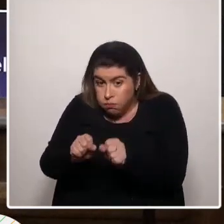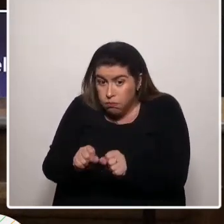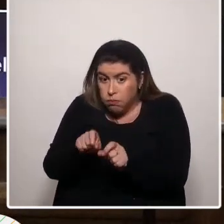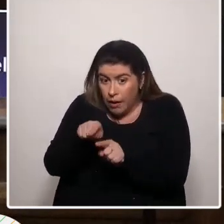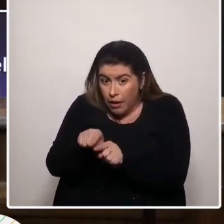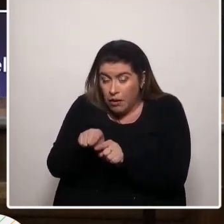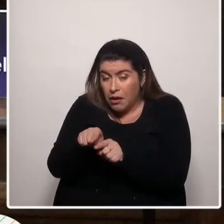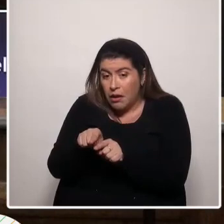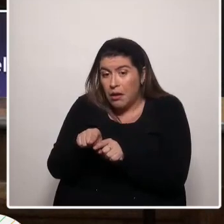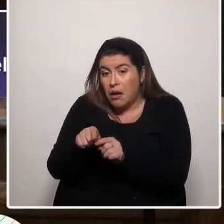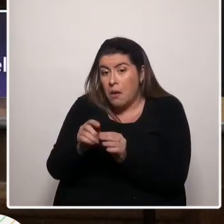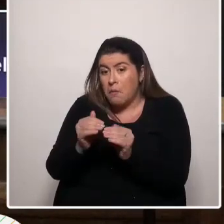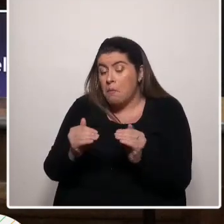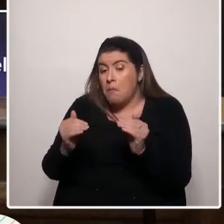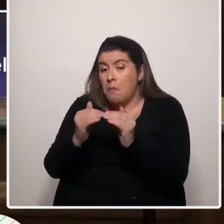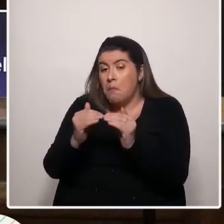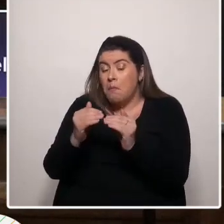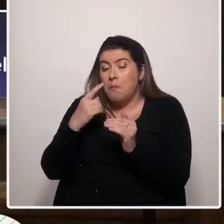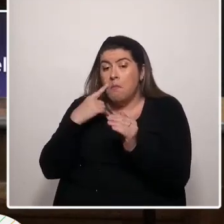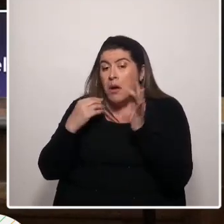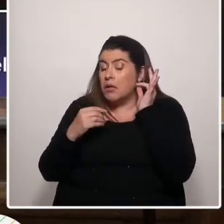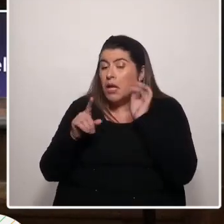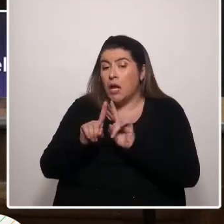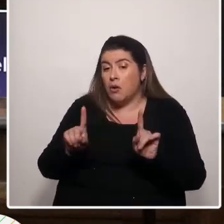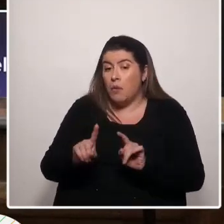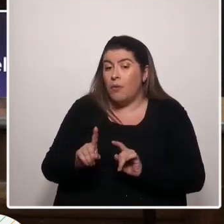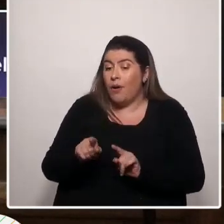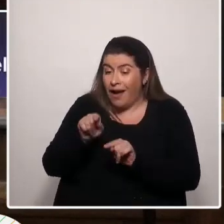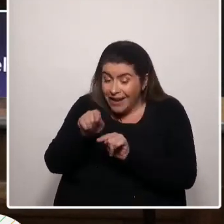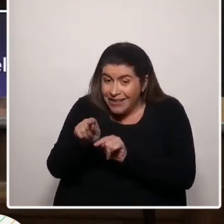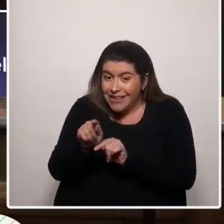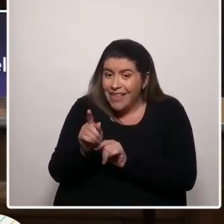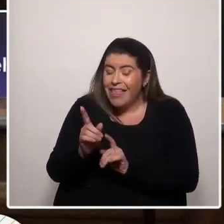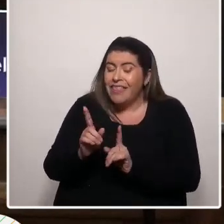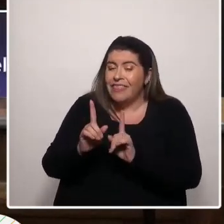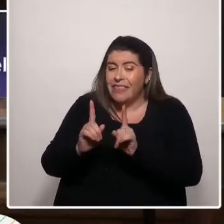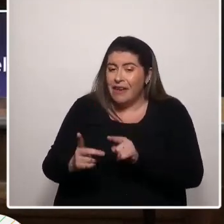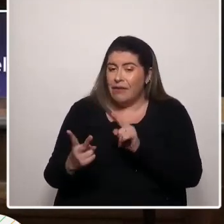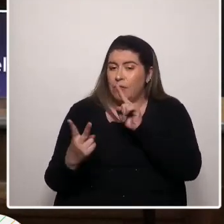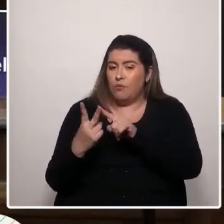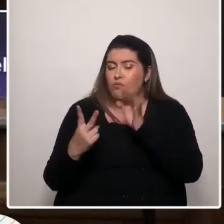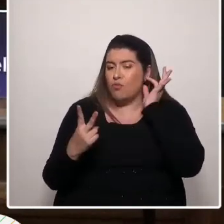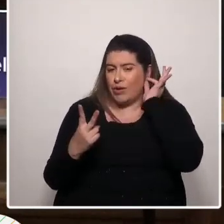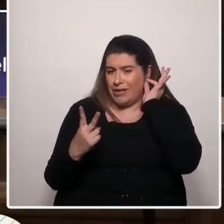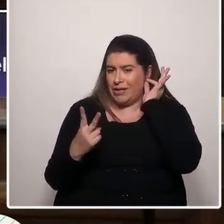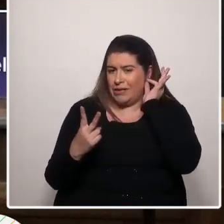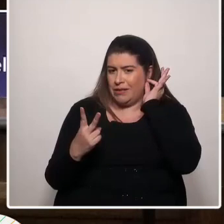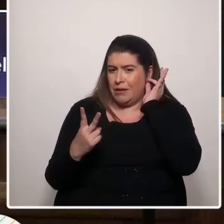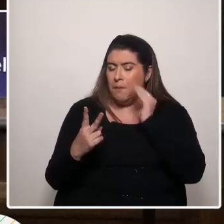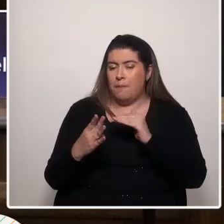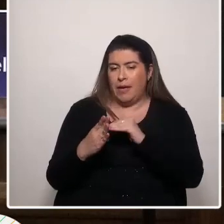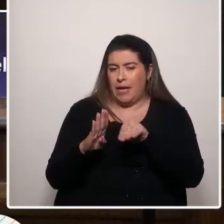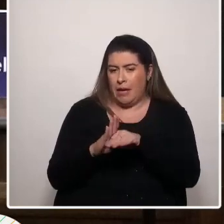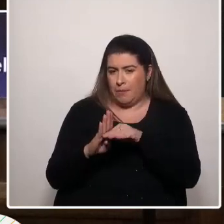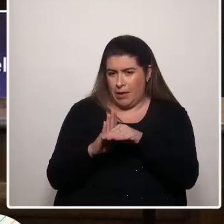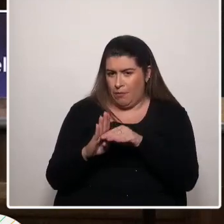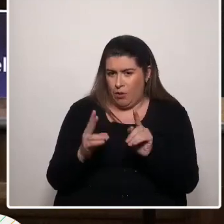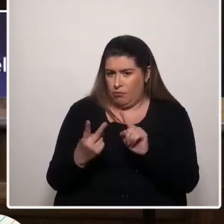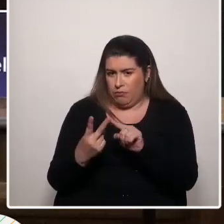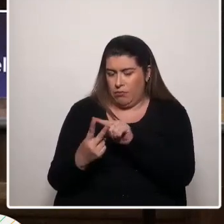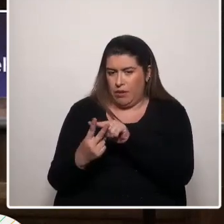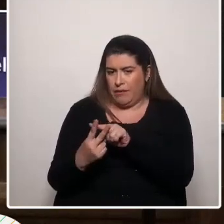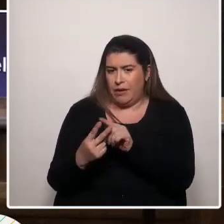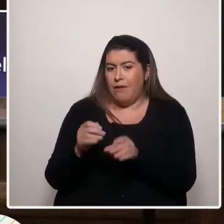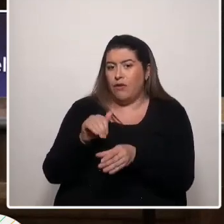sea paritaria, pero sí al menos hay que votar por una mujer y por 2 candidatos de todas maneras en un solo acto. Gracias, señor secretario.